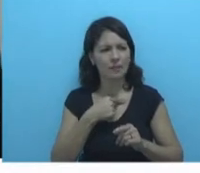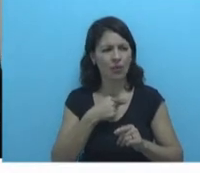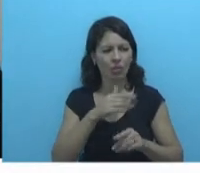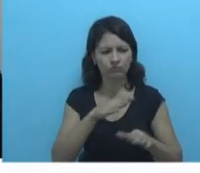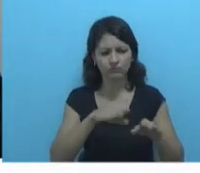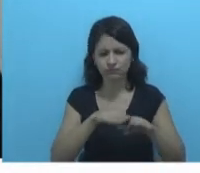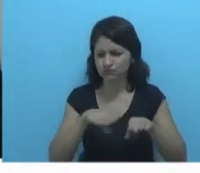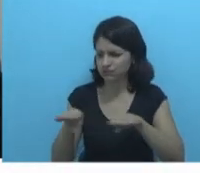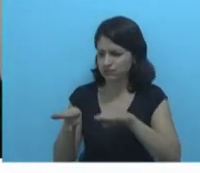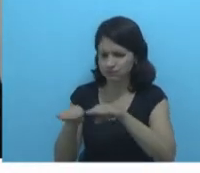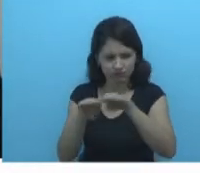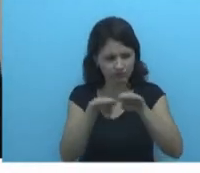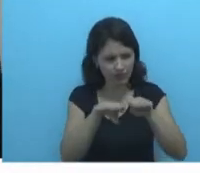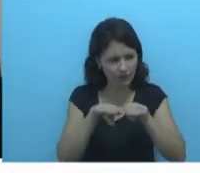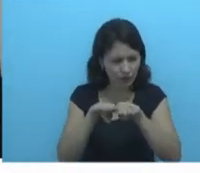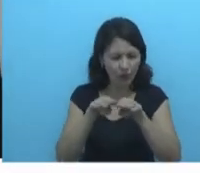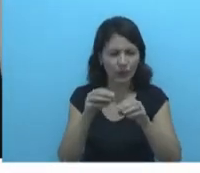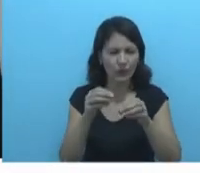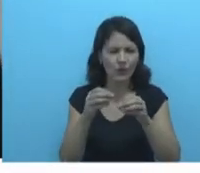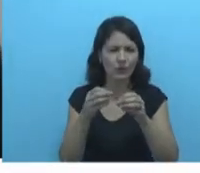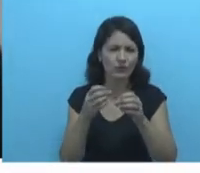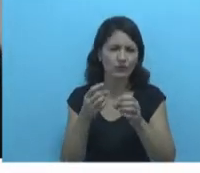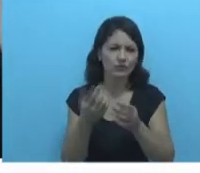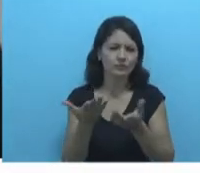que atravesamos,